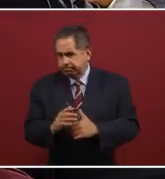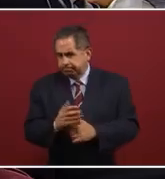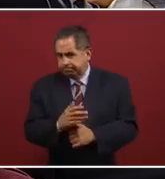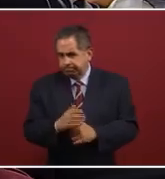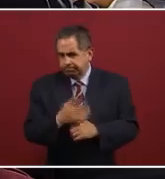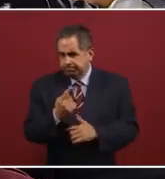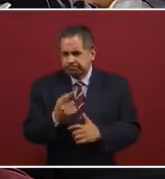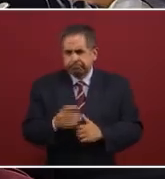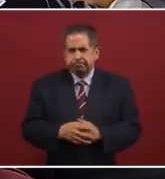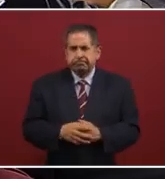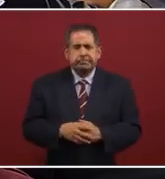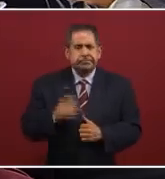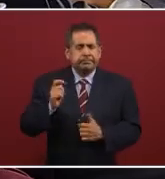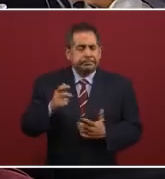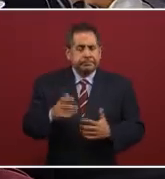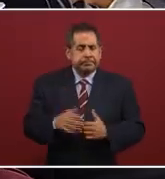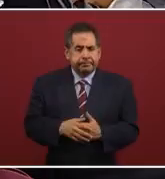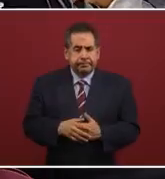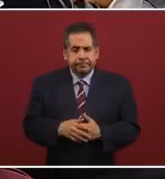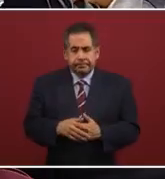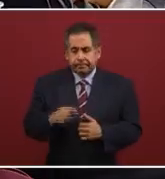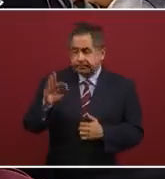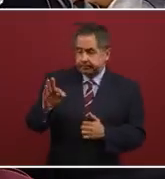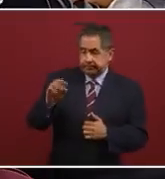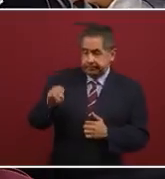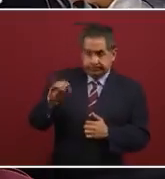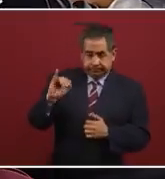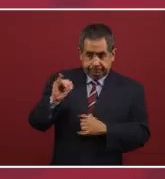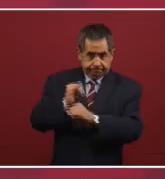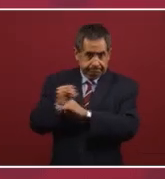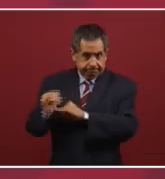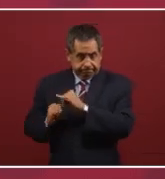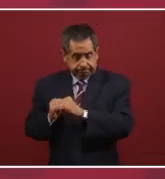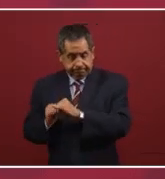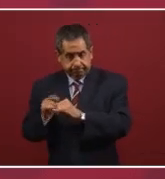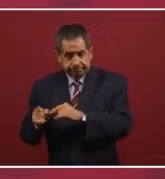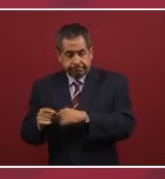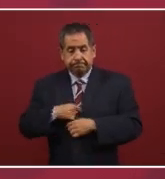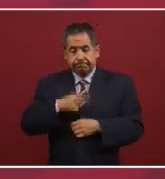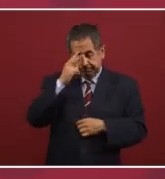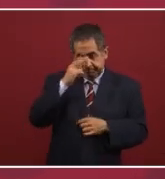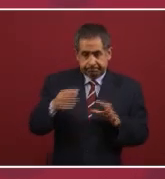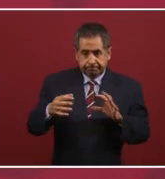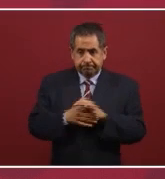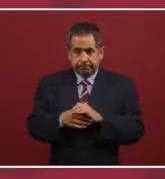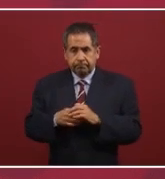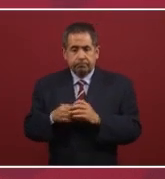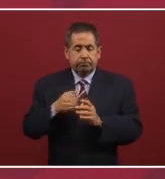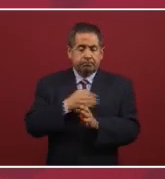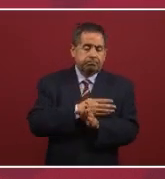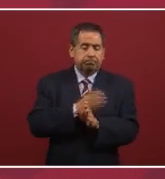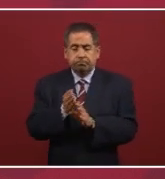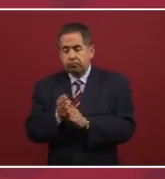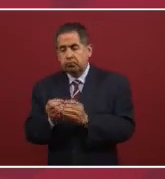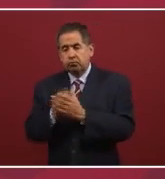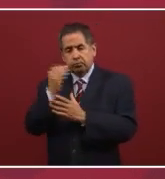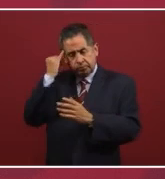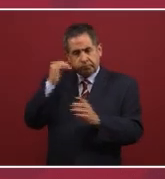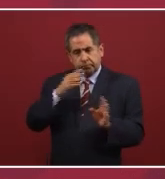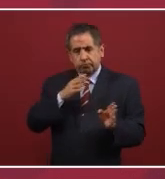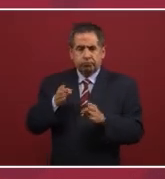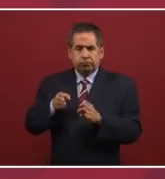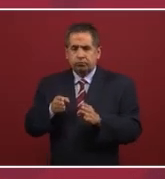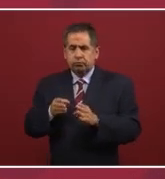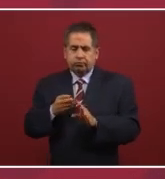Porque la relación entre el Fondo y México tendría un nuevo enfoque. sería inaugurar una